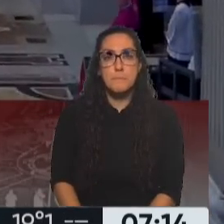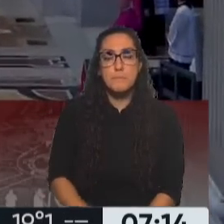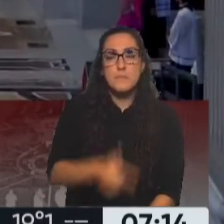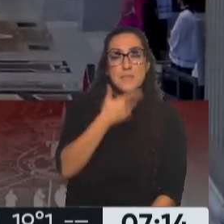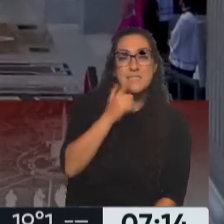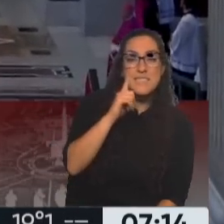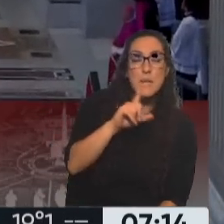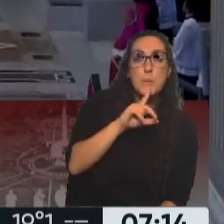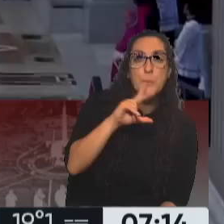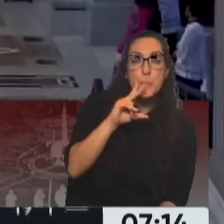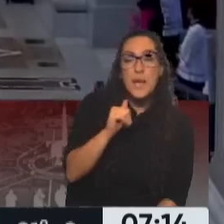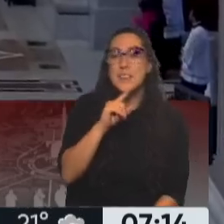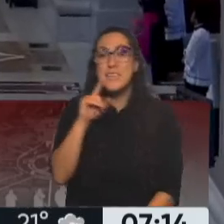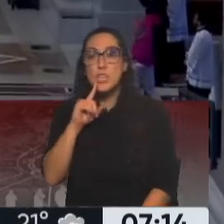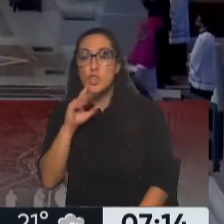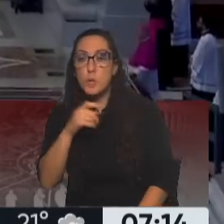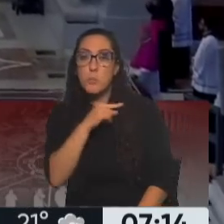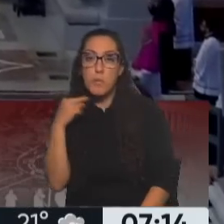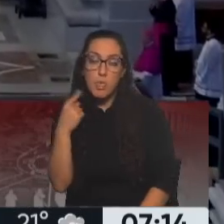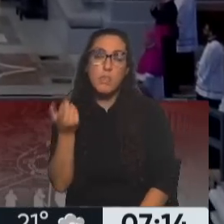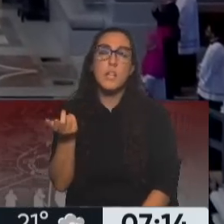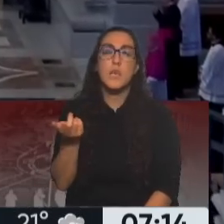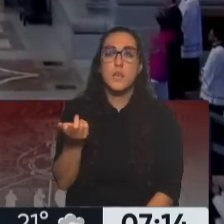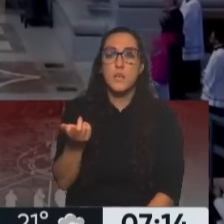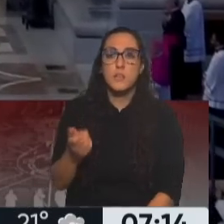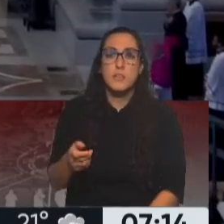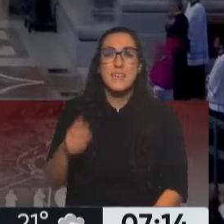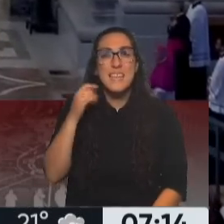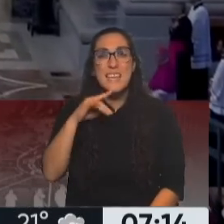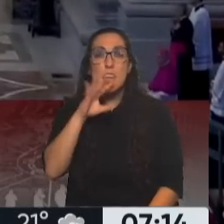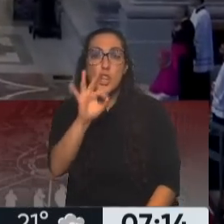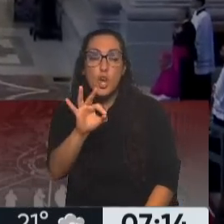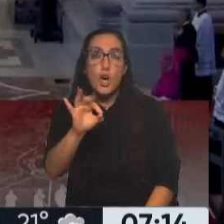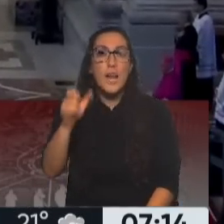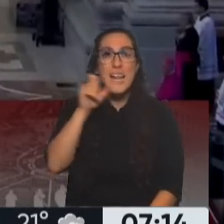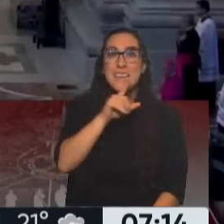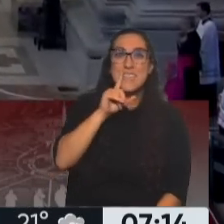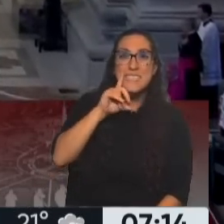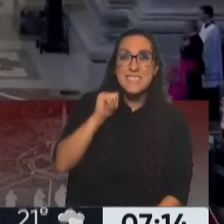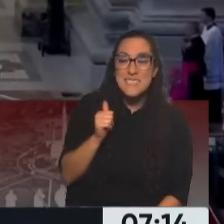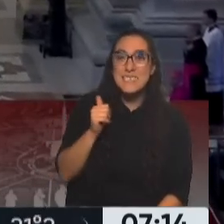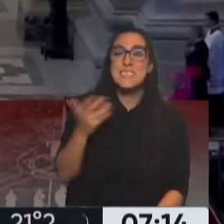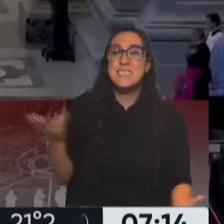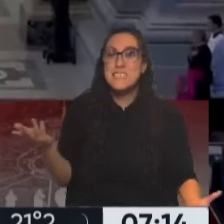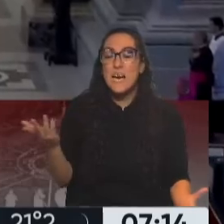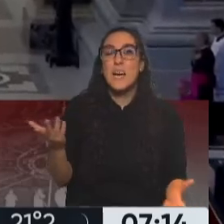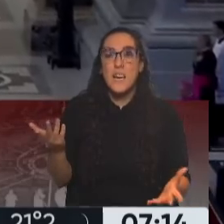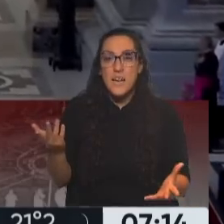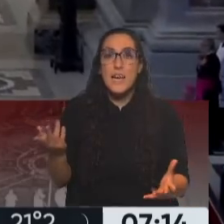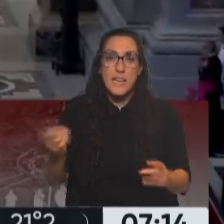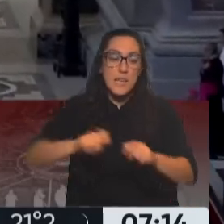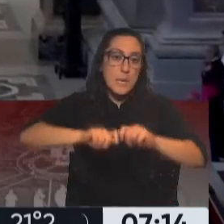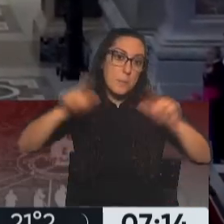Silvia, Tito, padre, allí Guido y Leticia, ¿no? Me parece que es una de las imágenes más